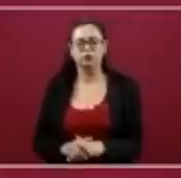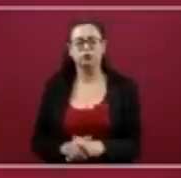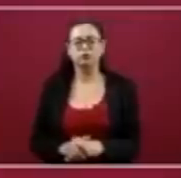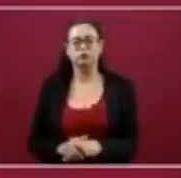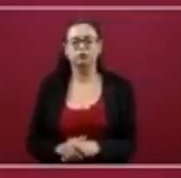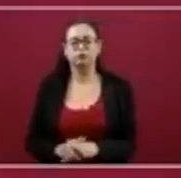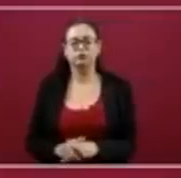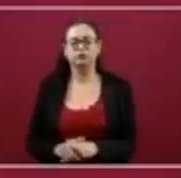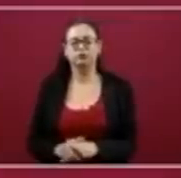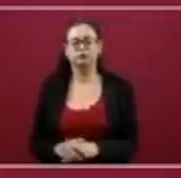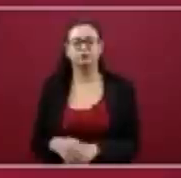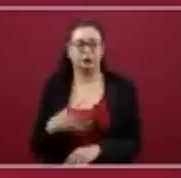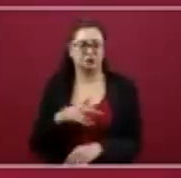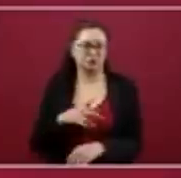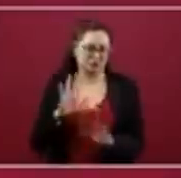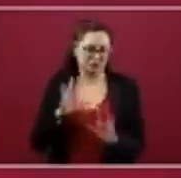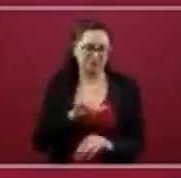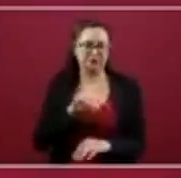Lo compraron